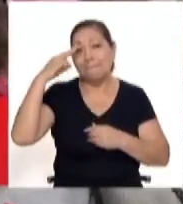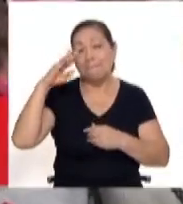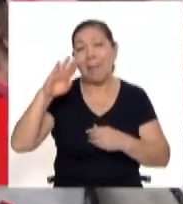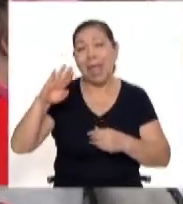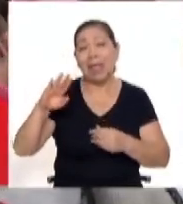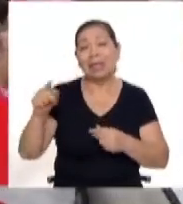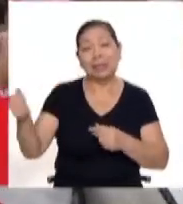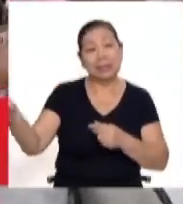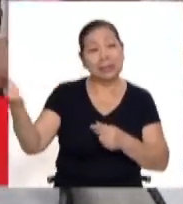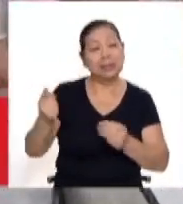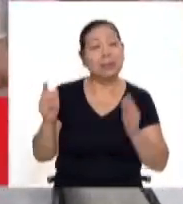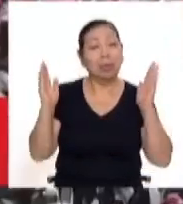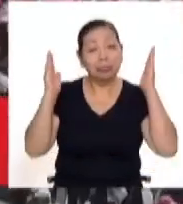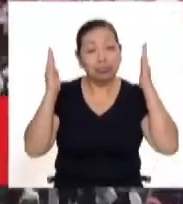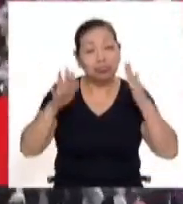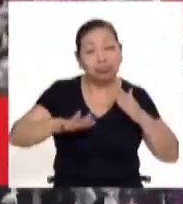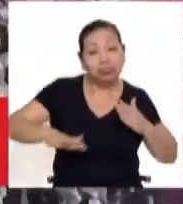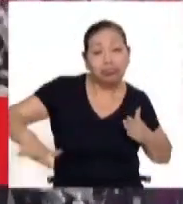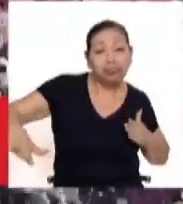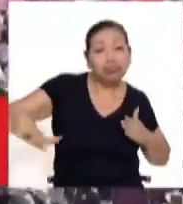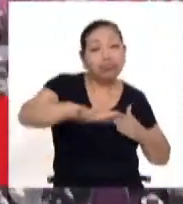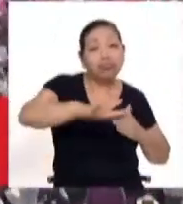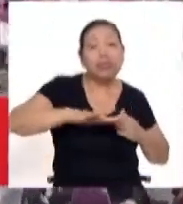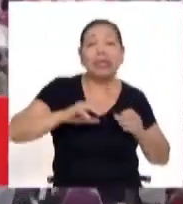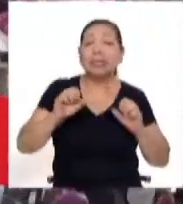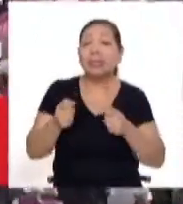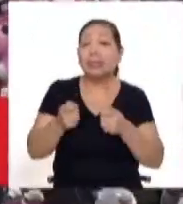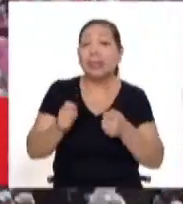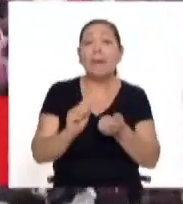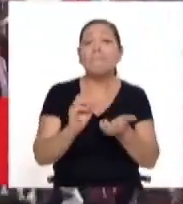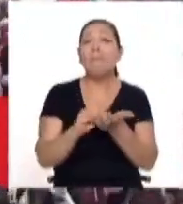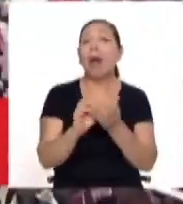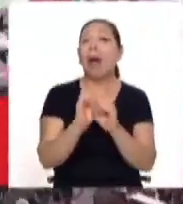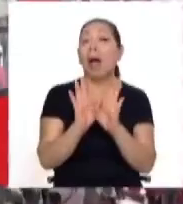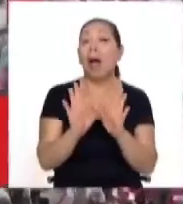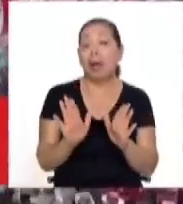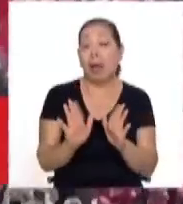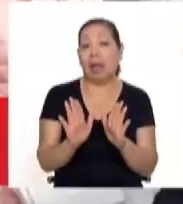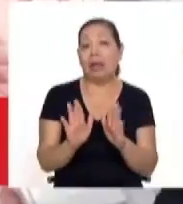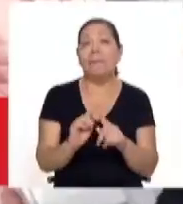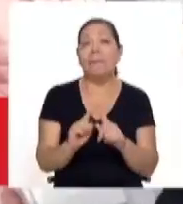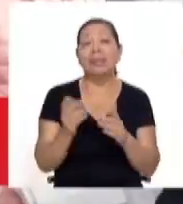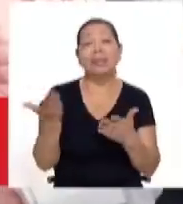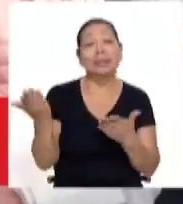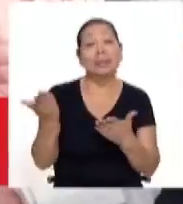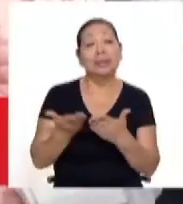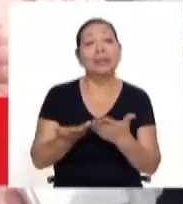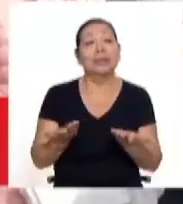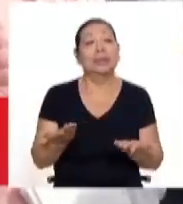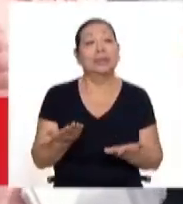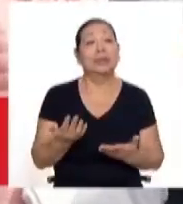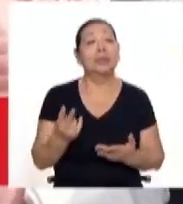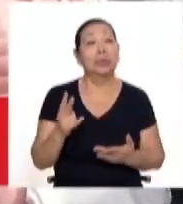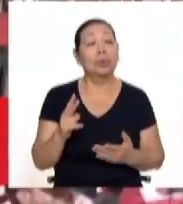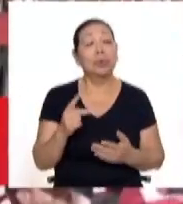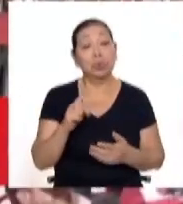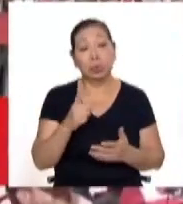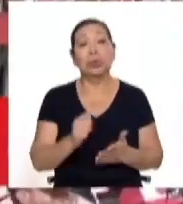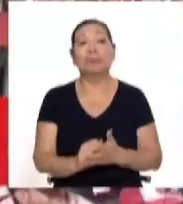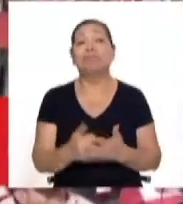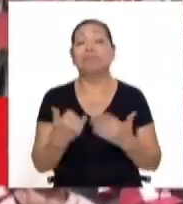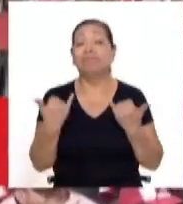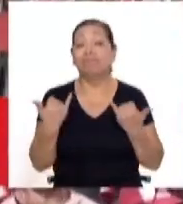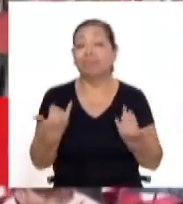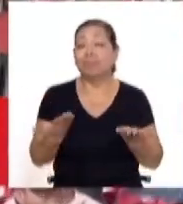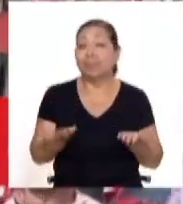la multitudinaria concentración también exigieron transparencia en las elecciones que se realizarán el 2 de junio.